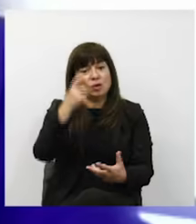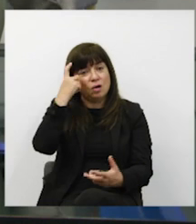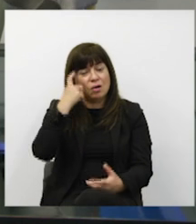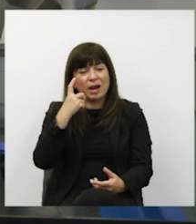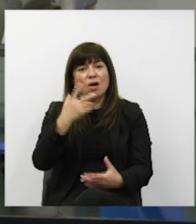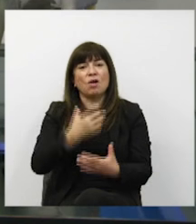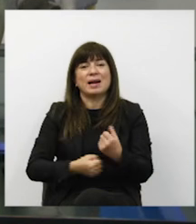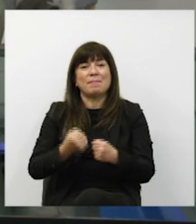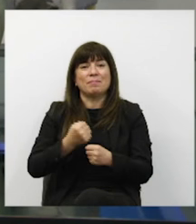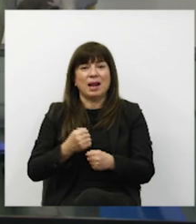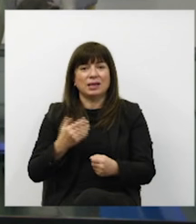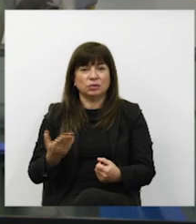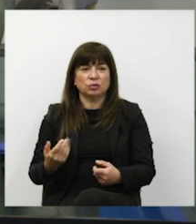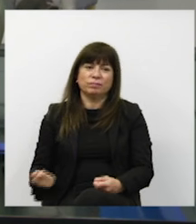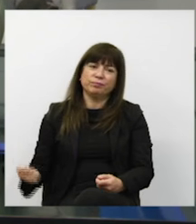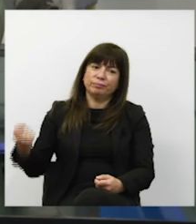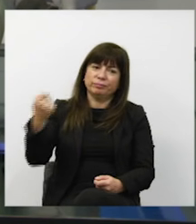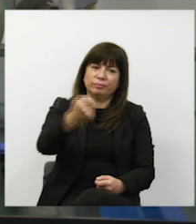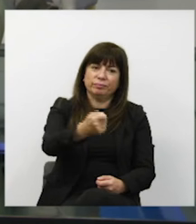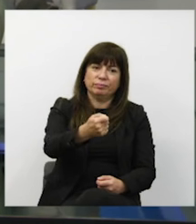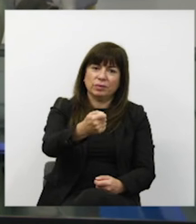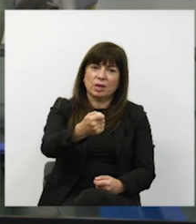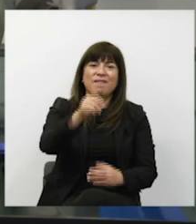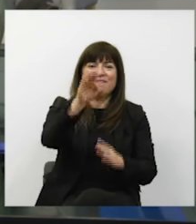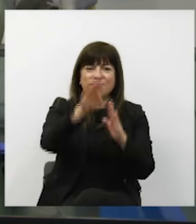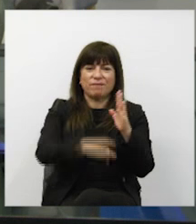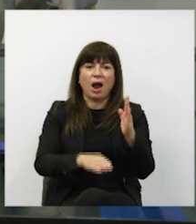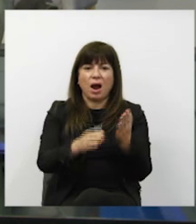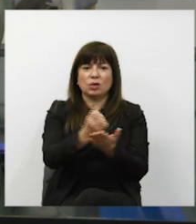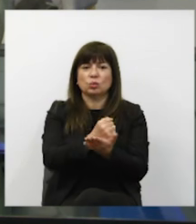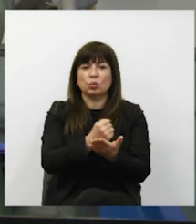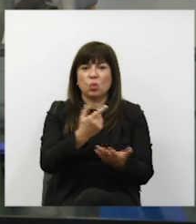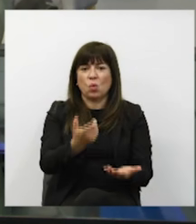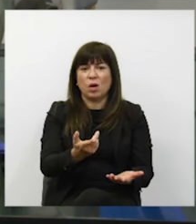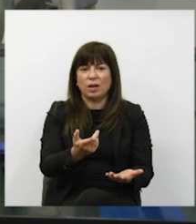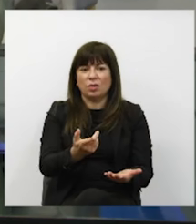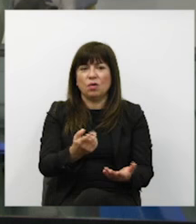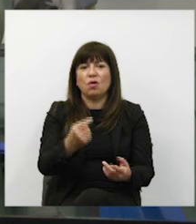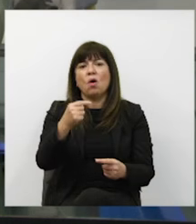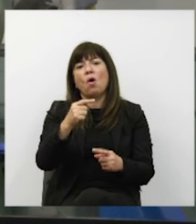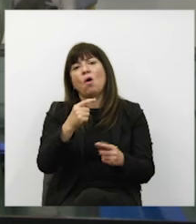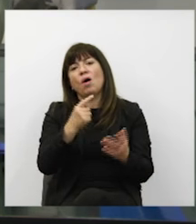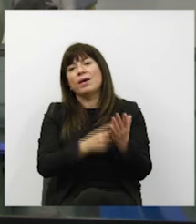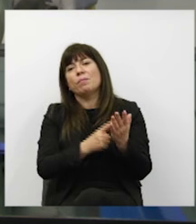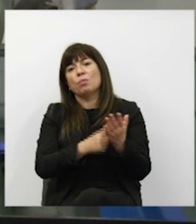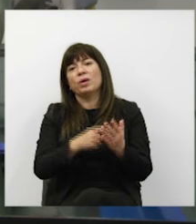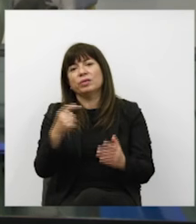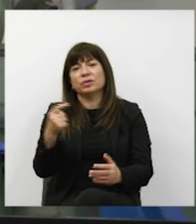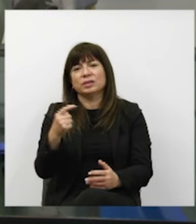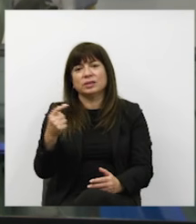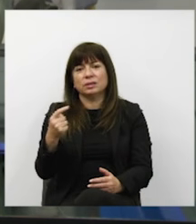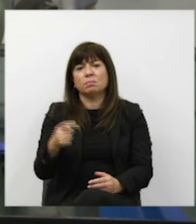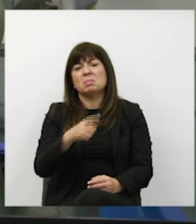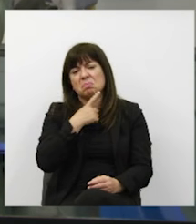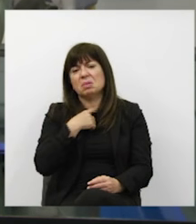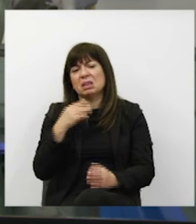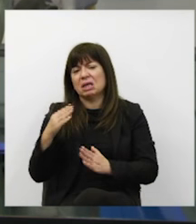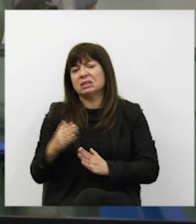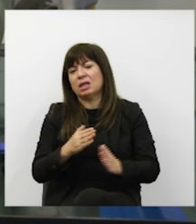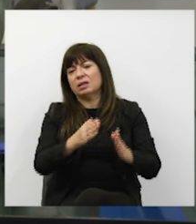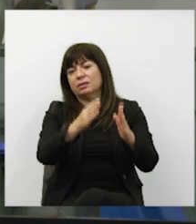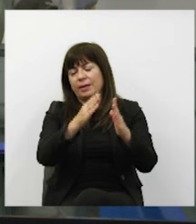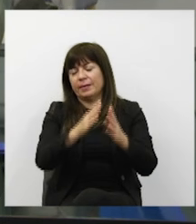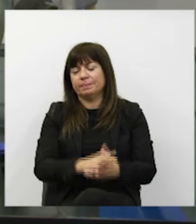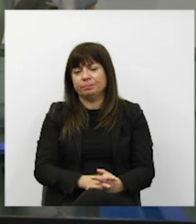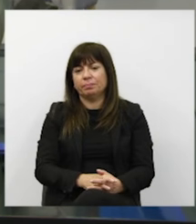restituir a las personas cuando tienen muy bajas rentas con eventuales impuestos negativos es una línea muy interesante para adelante,